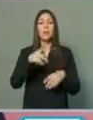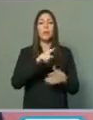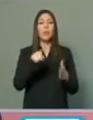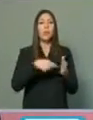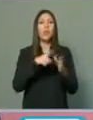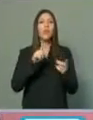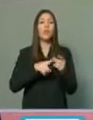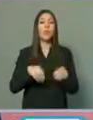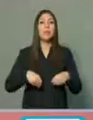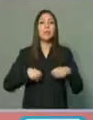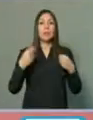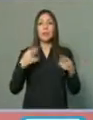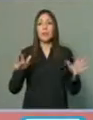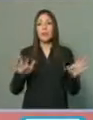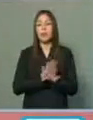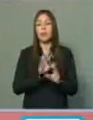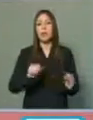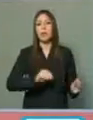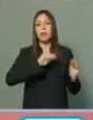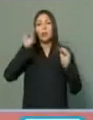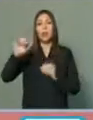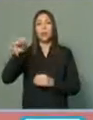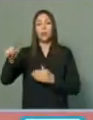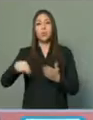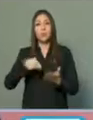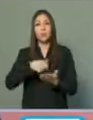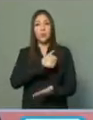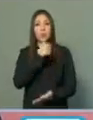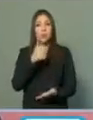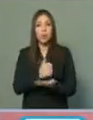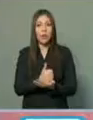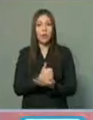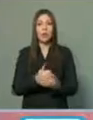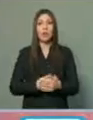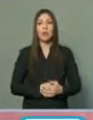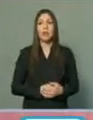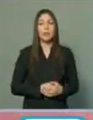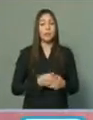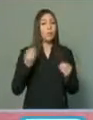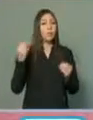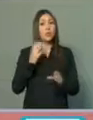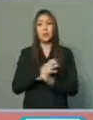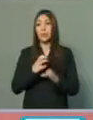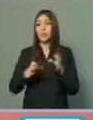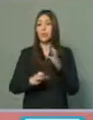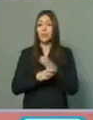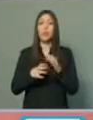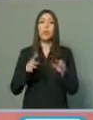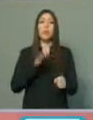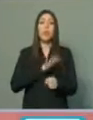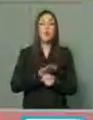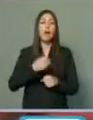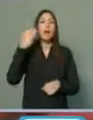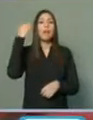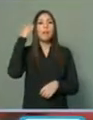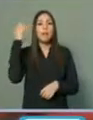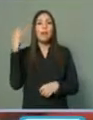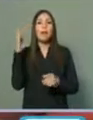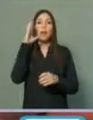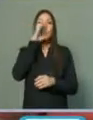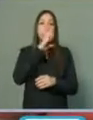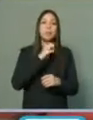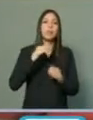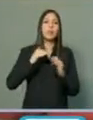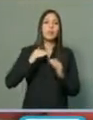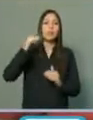viven, irse a otra ciudad, estar ¿Por la expuesto a otros altura? factores. Sí, tiene que ver la temperatura, La humedad. la